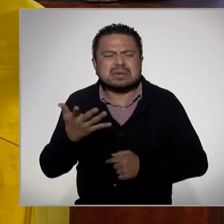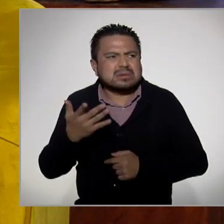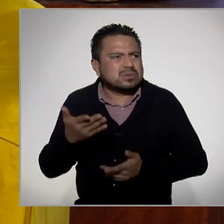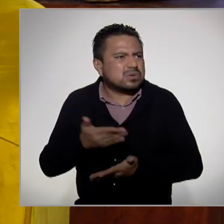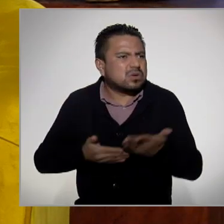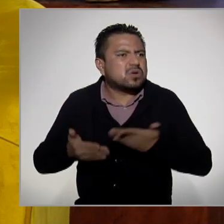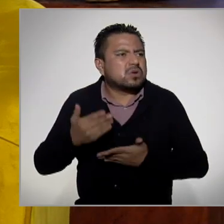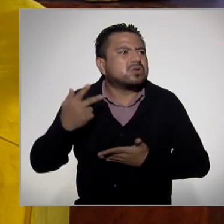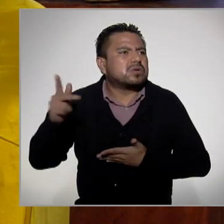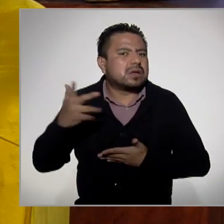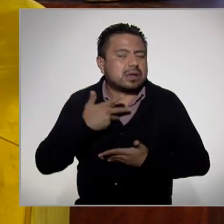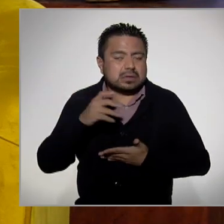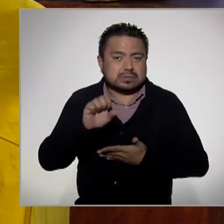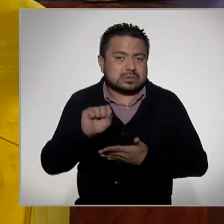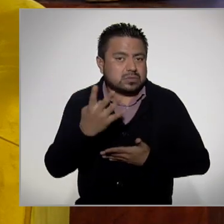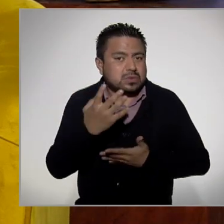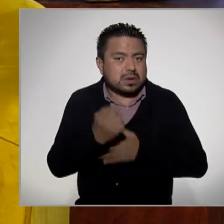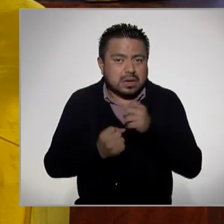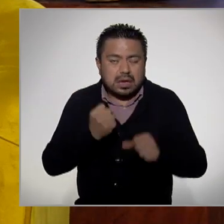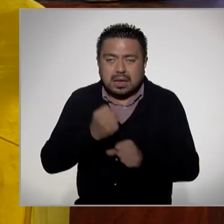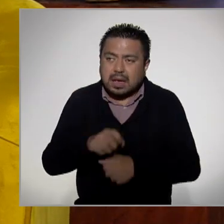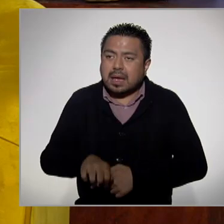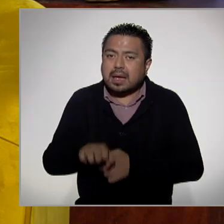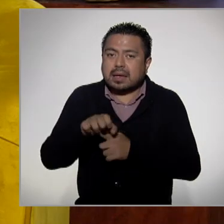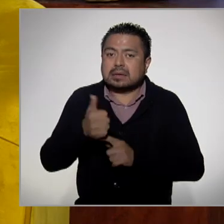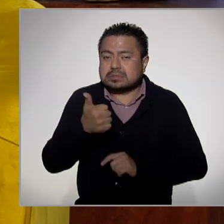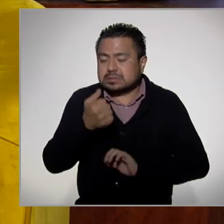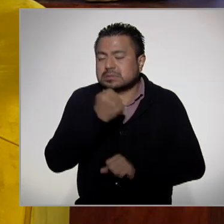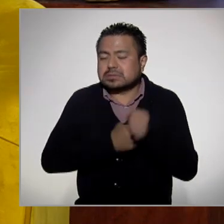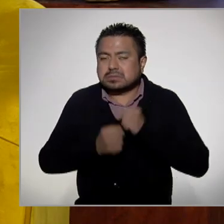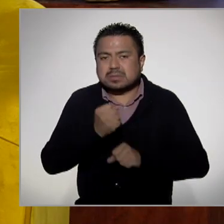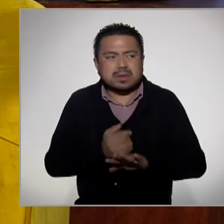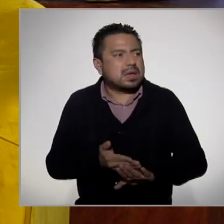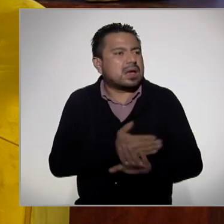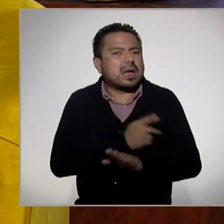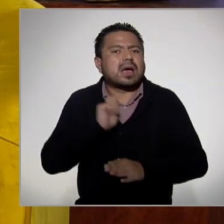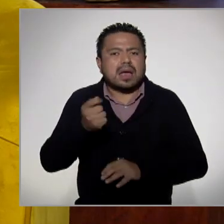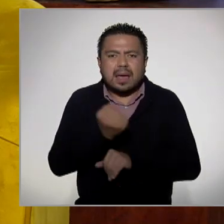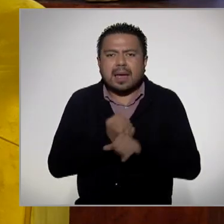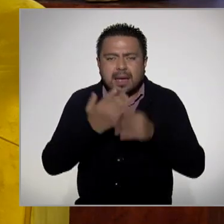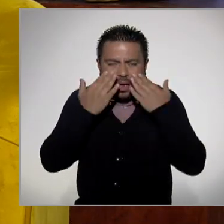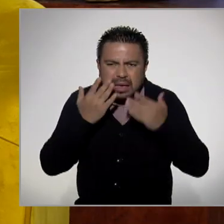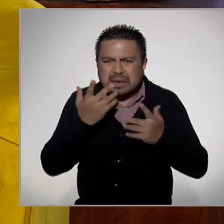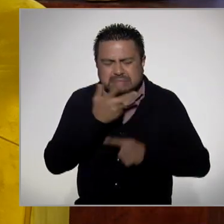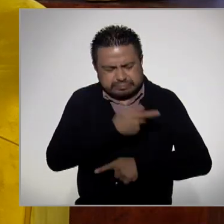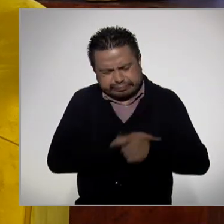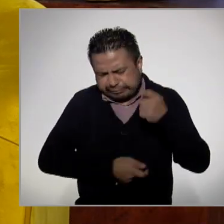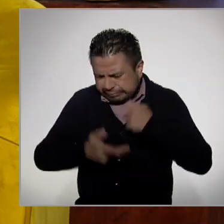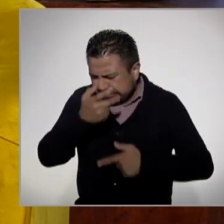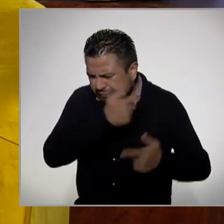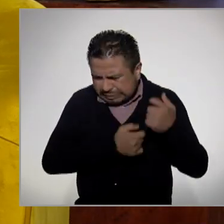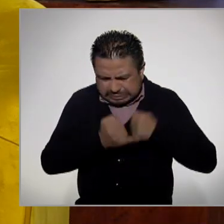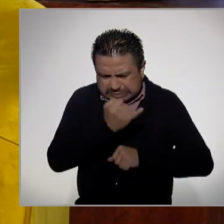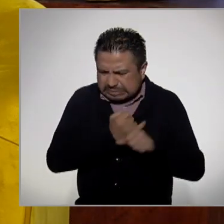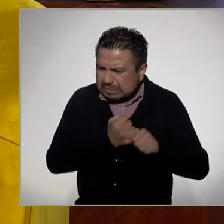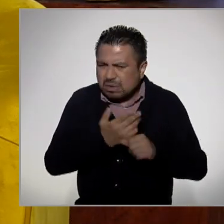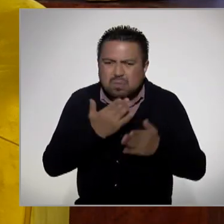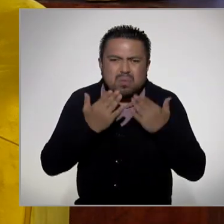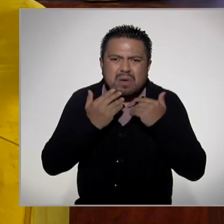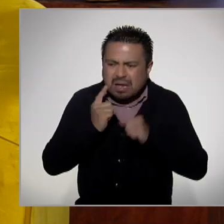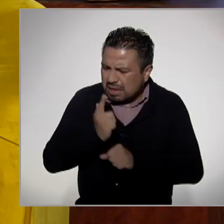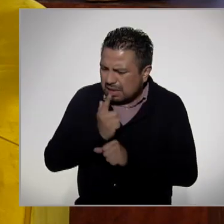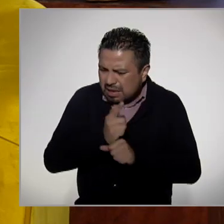compartirnos que tienen 64 años desde hace seis años ella tiene anemia le han hecho estudios y no se le encuentra por donde está